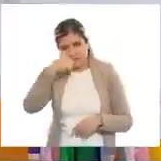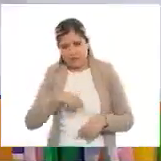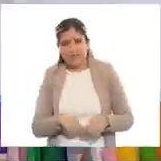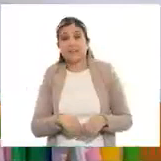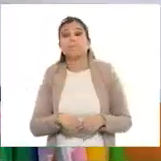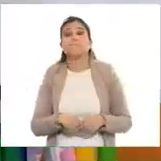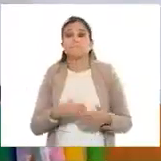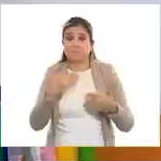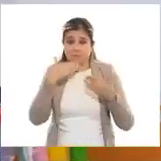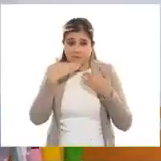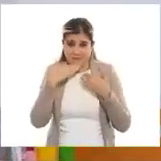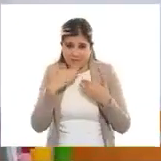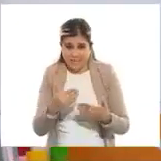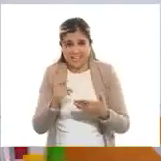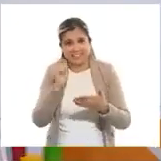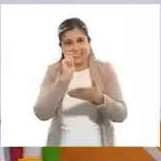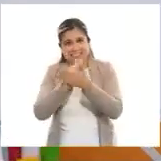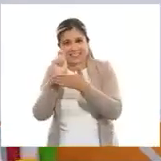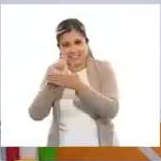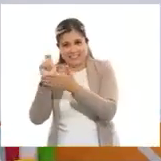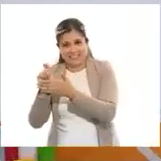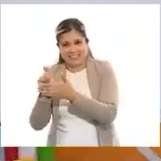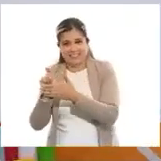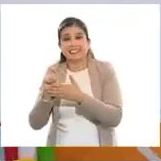bien. Entonces vamos a anotar aquí